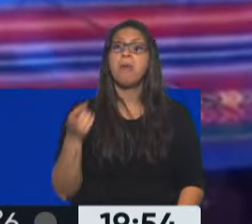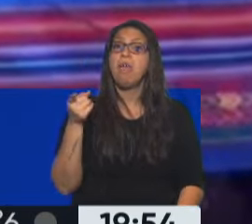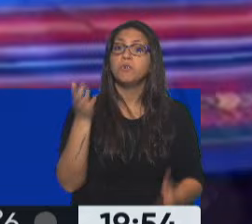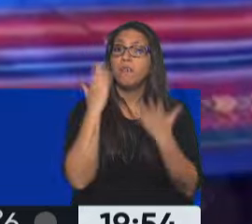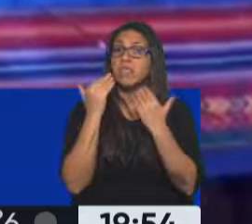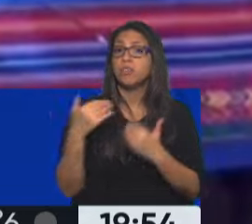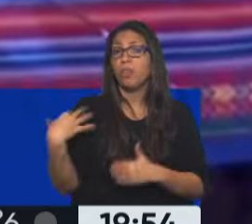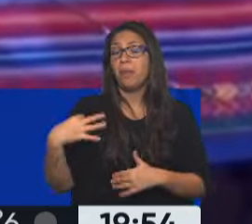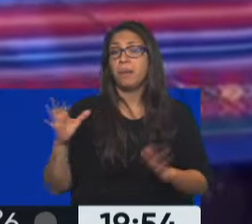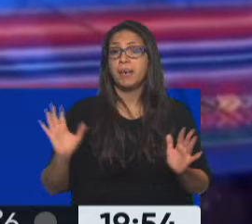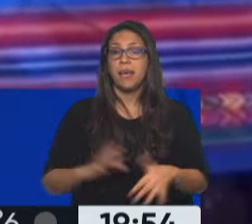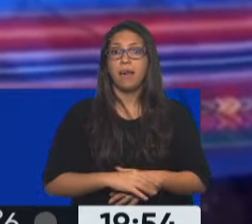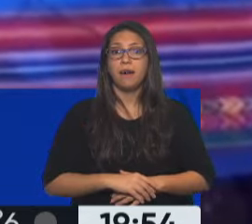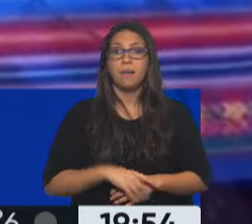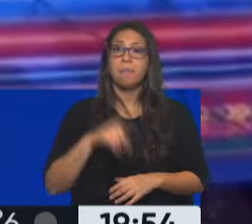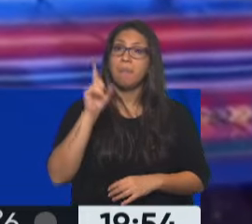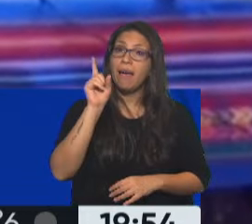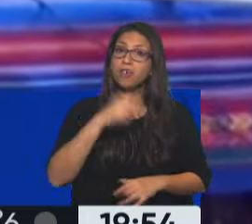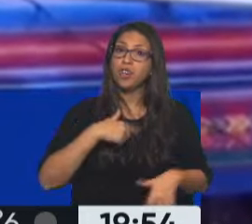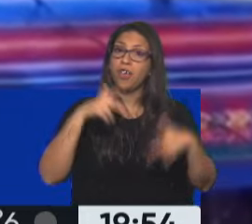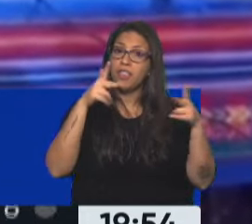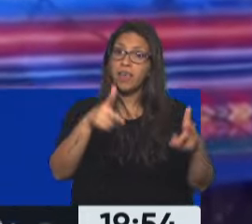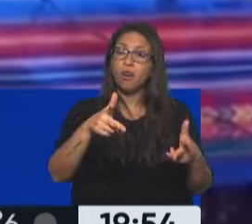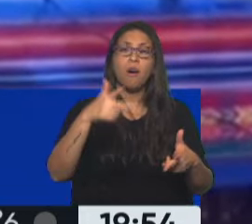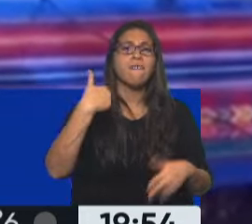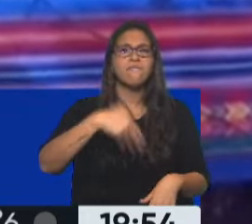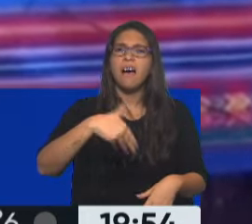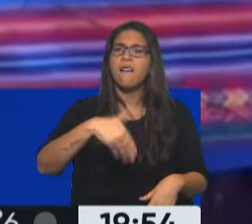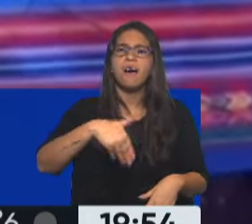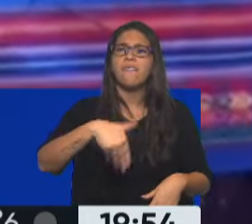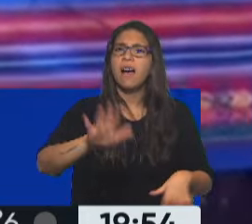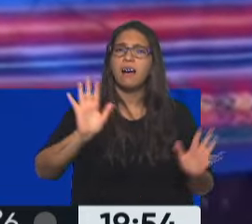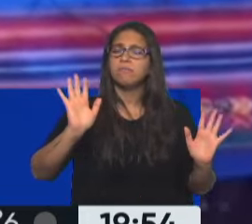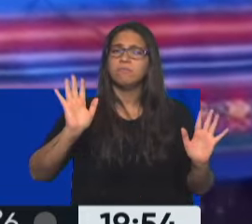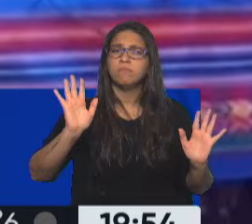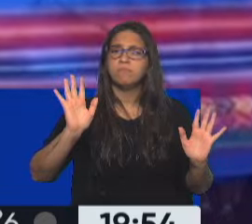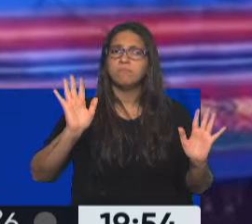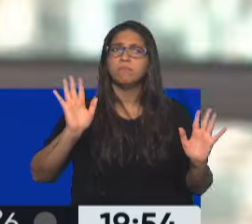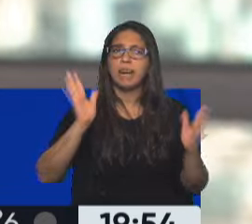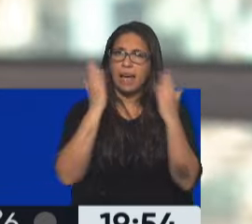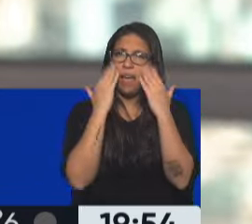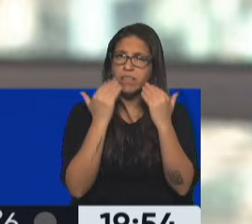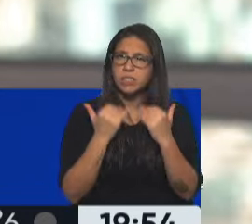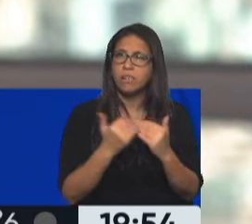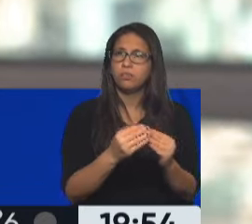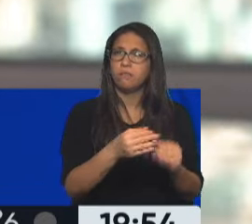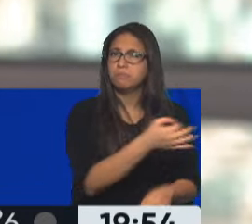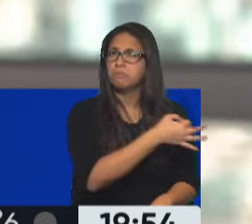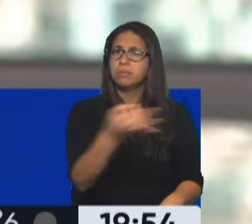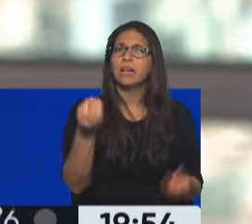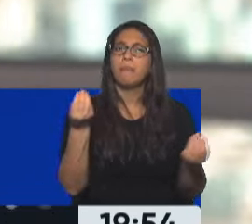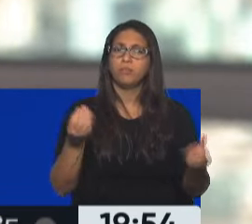Pero quiero decirles que investigue, tarde o temprano dirá la investigación. Yo no sé de dónde sale